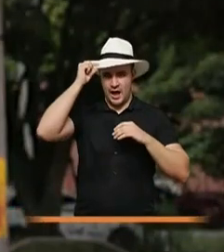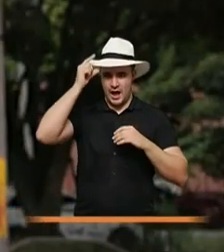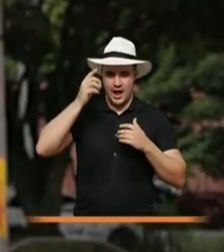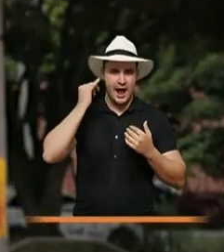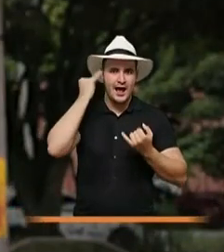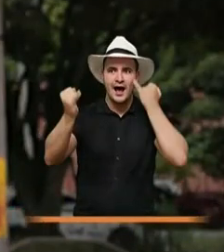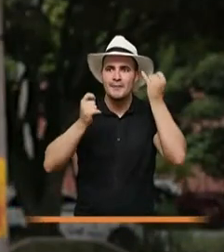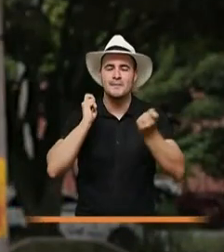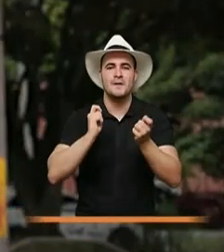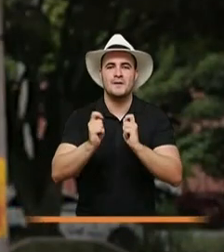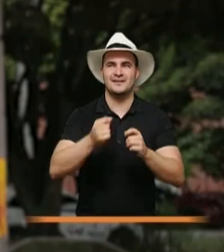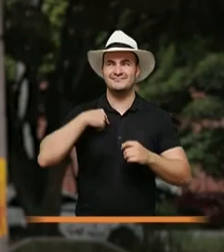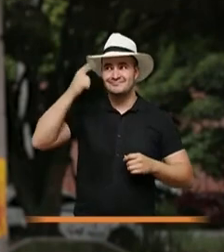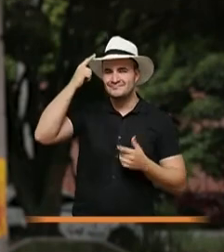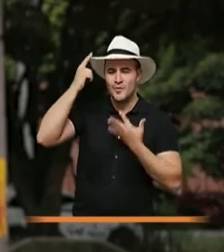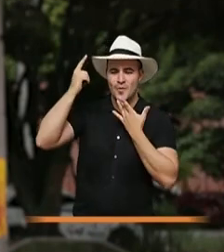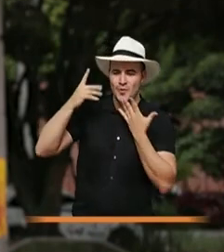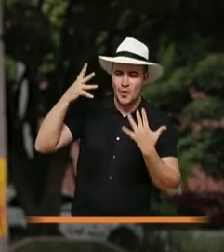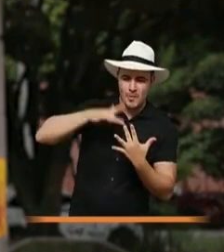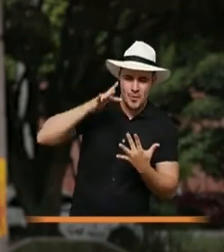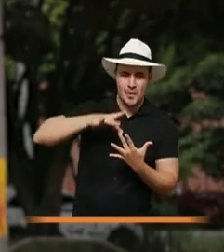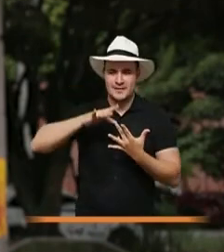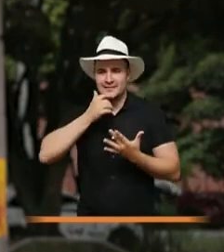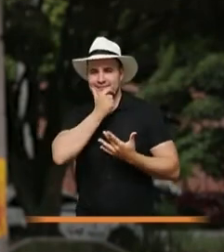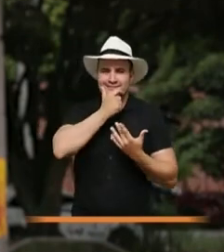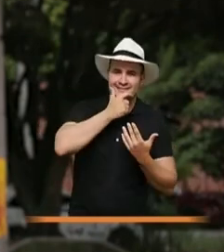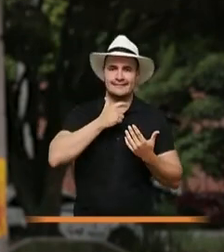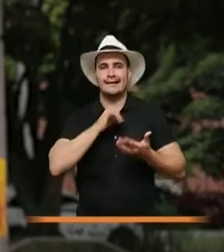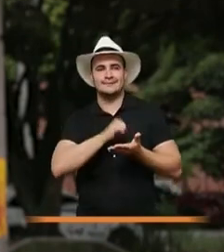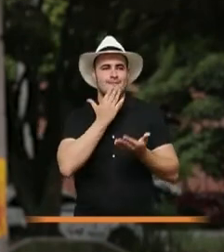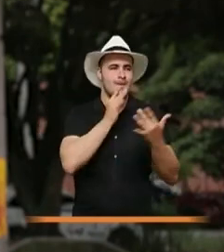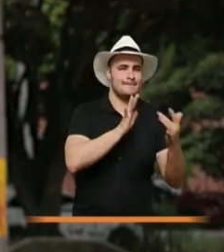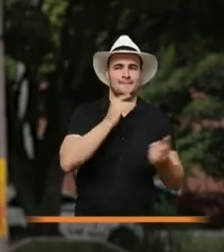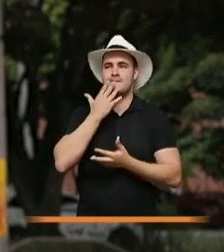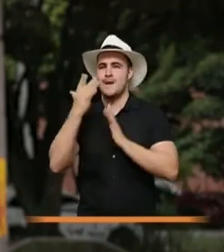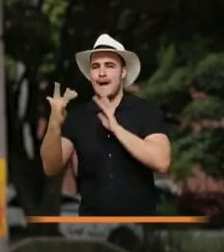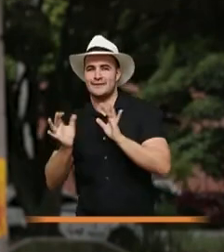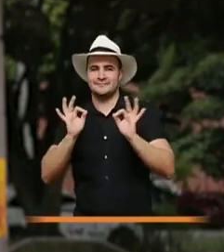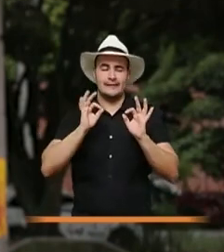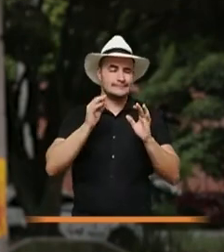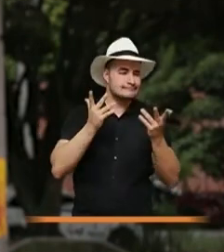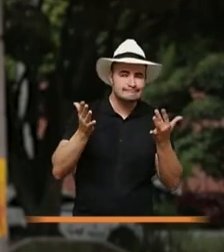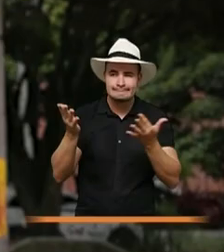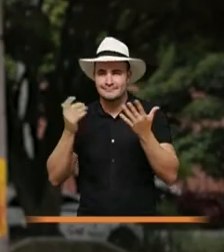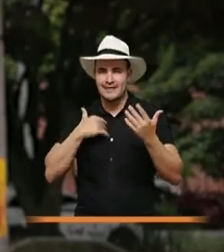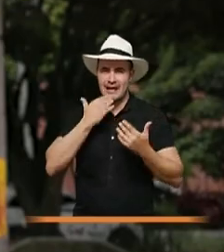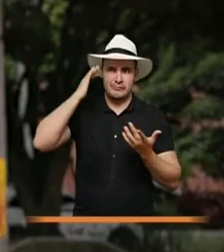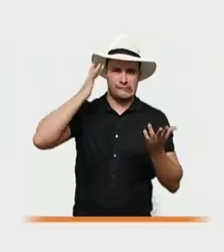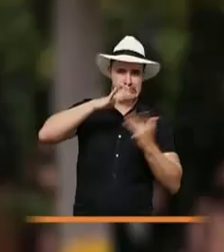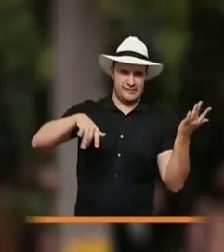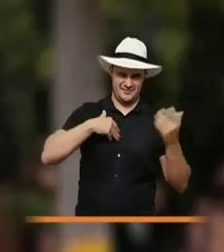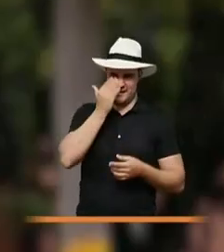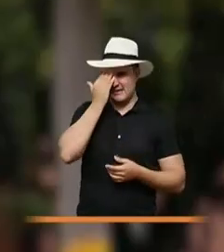porque como convino no es que le toca uno como siempre buscar paletas de colores y aprender un poquito porque si no que hacer una